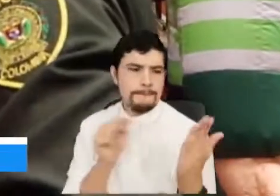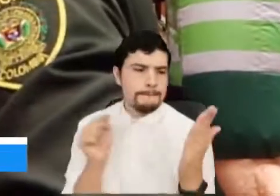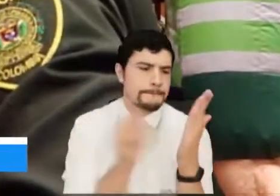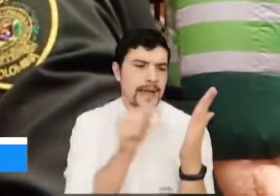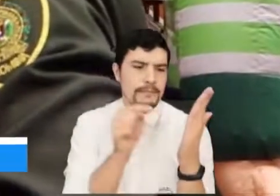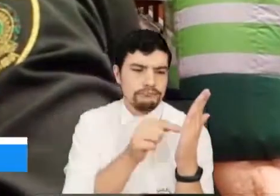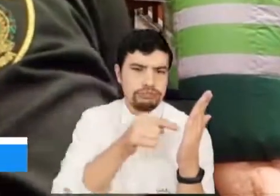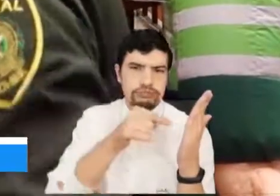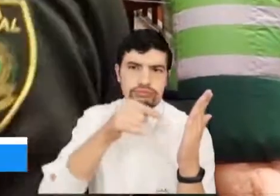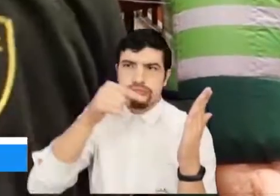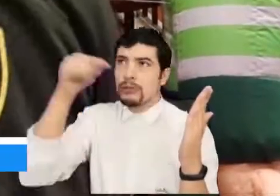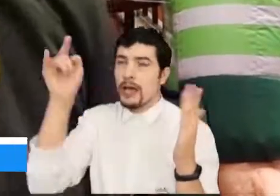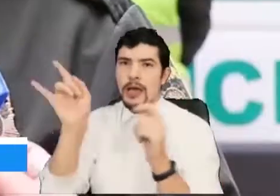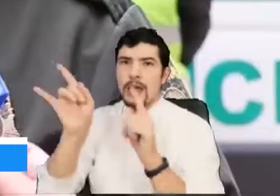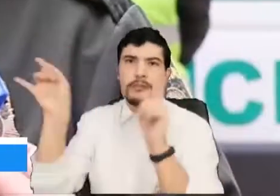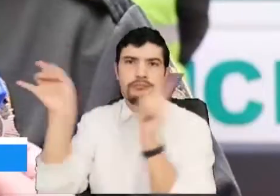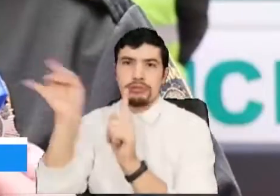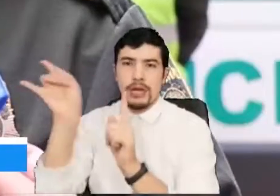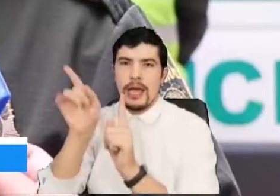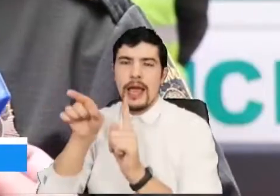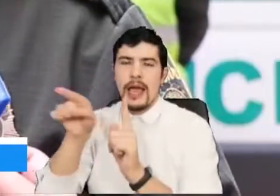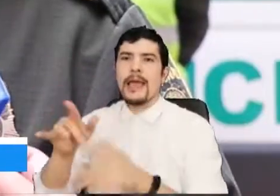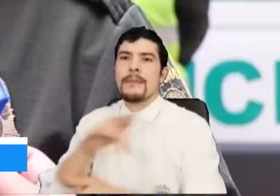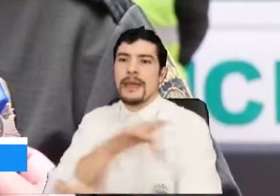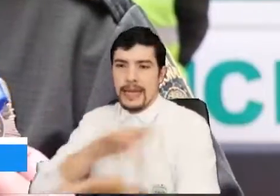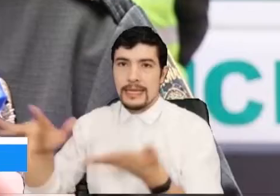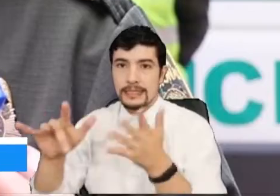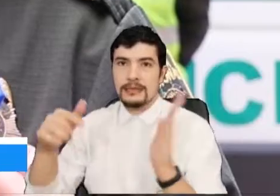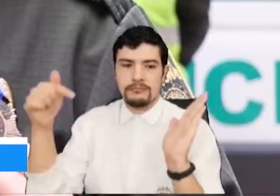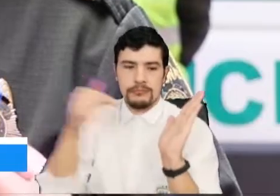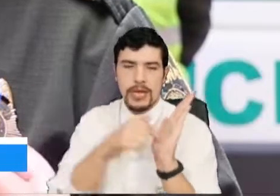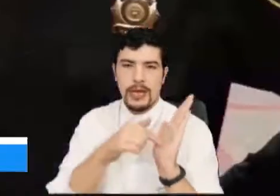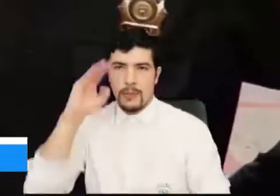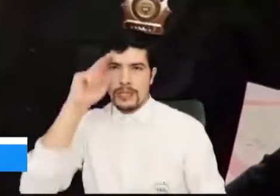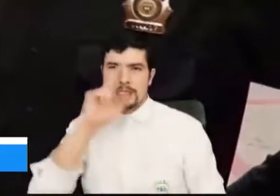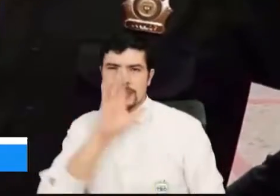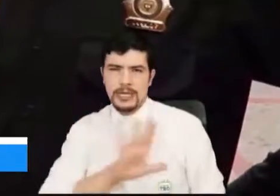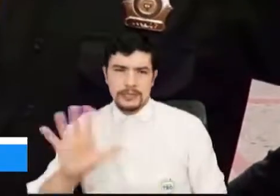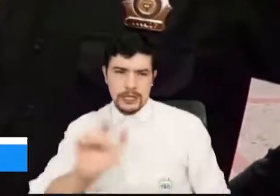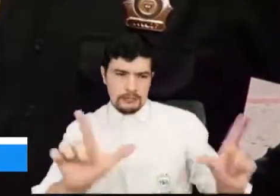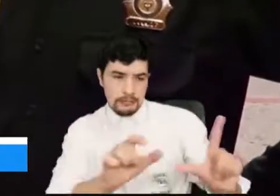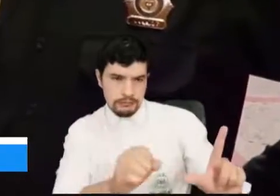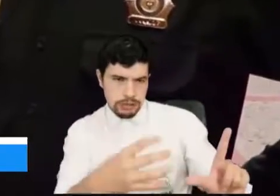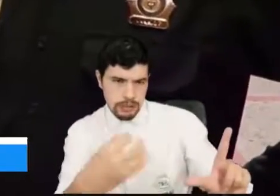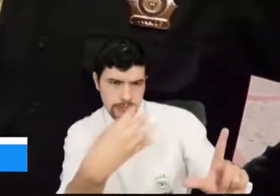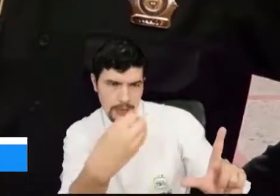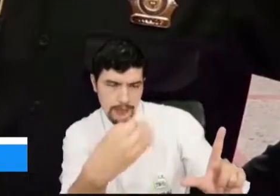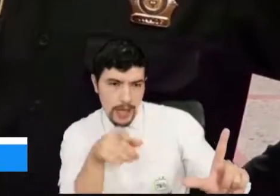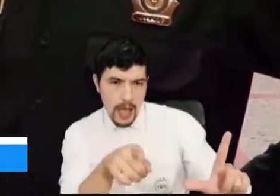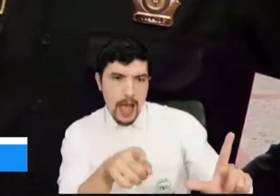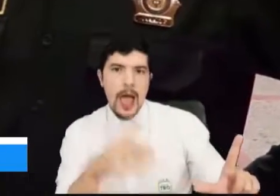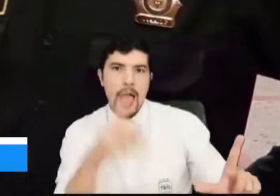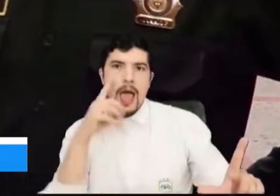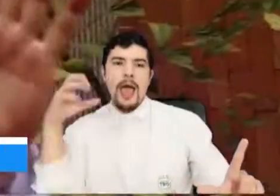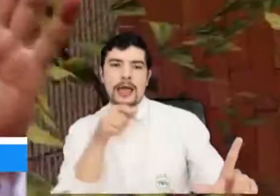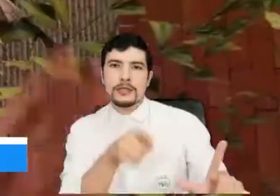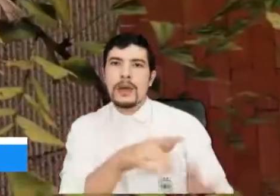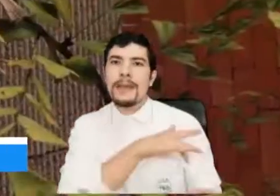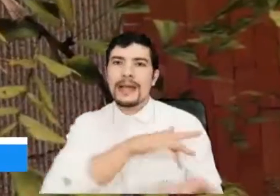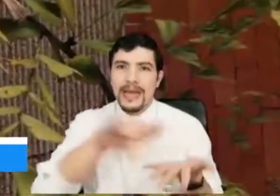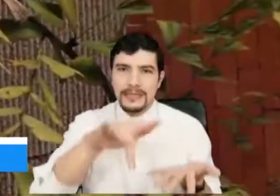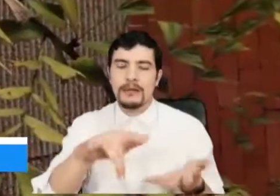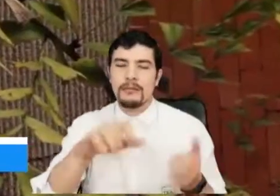que es el 123, y allí podemos atender de manera inmediata cualquier requerimiento que presente el sector de la salud. El plan Baliza también estará en